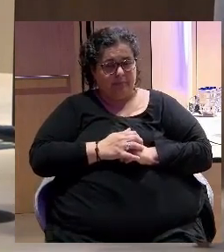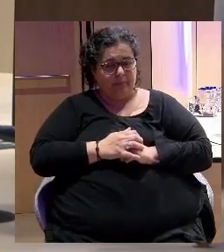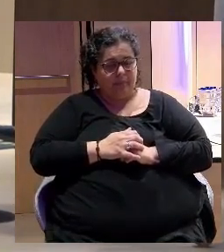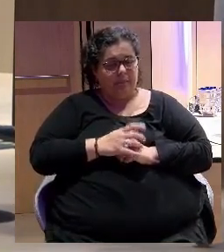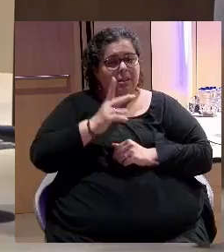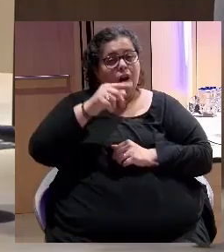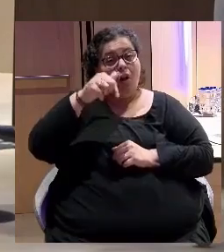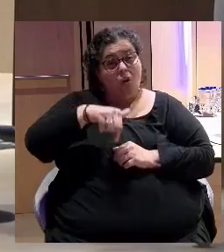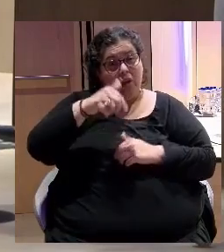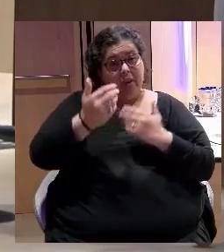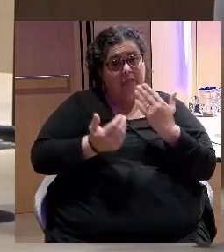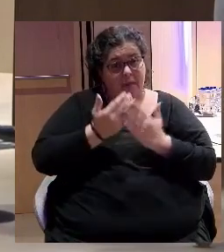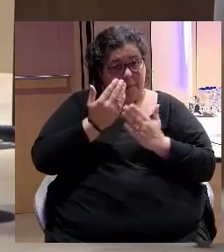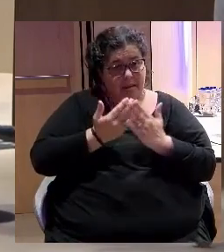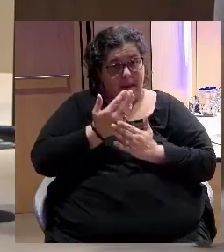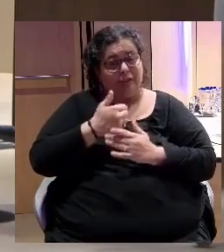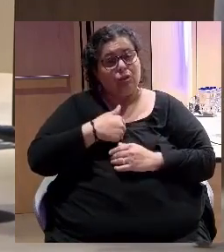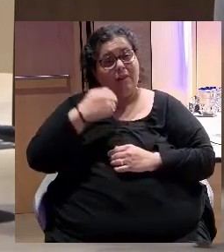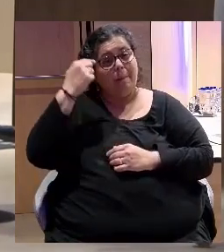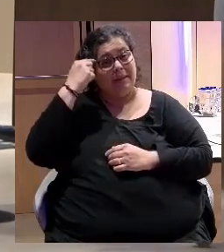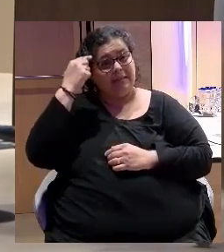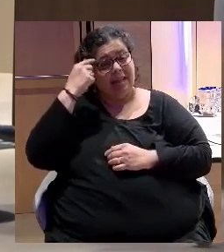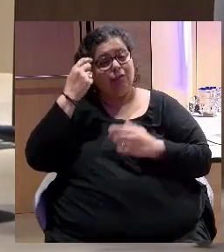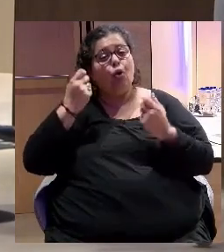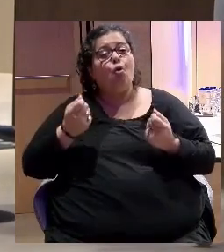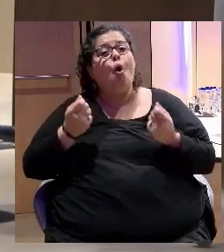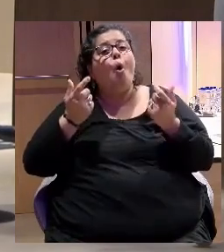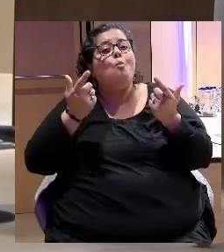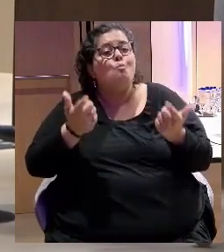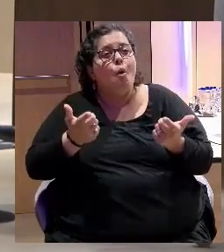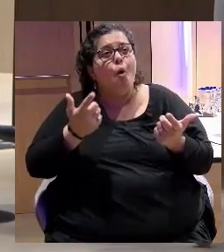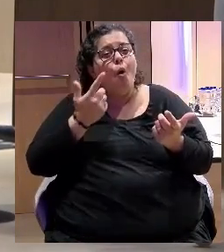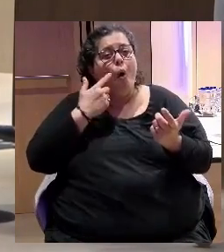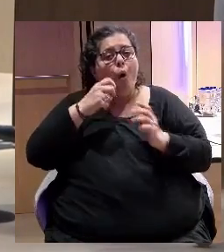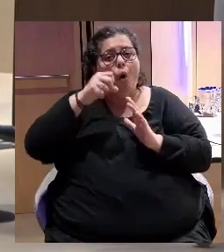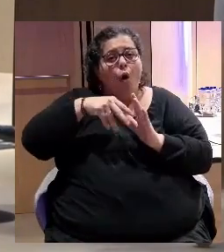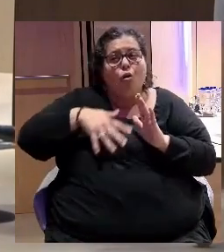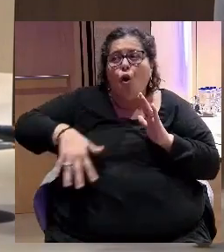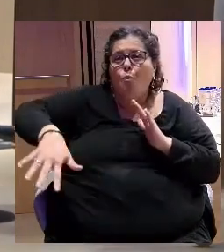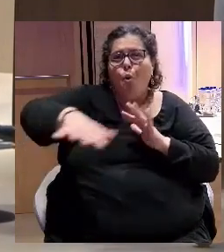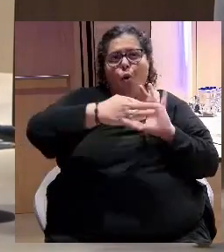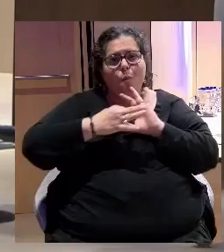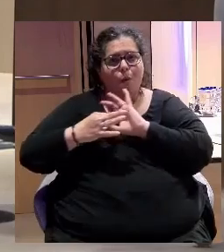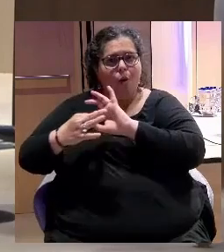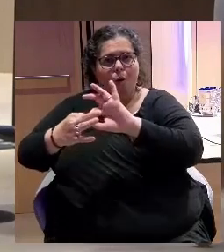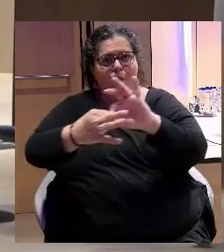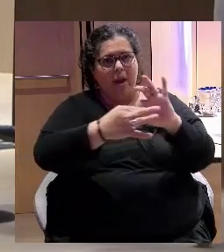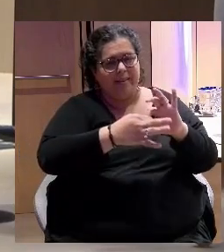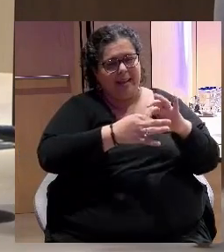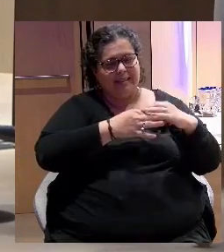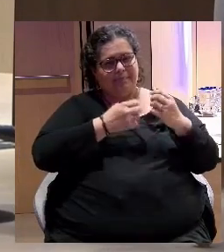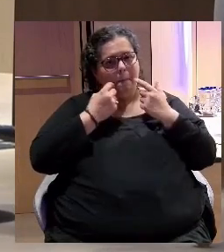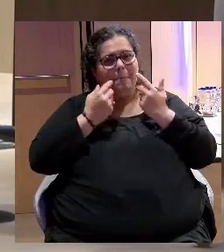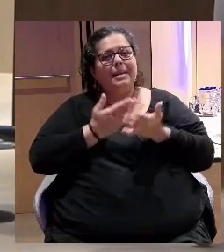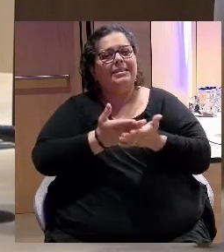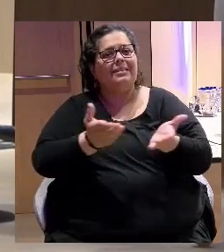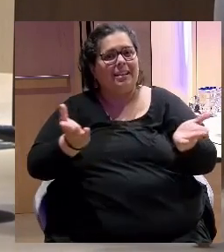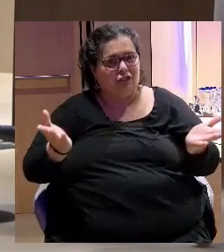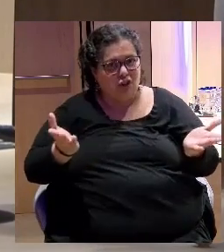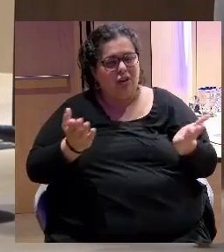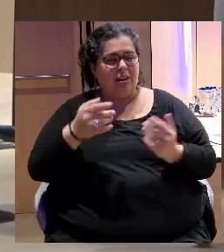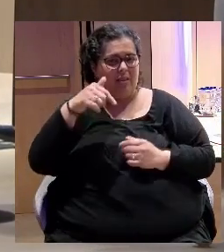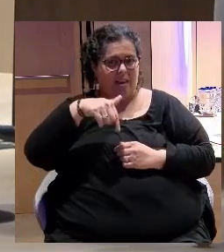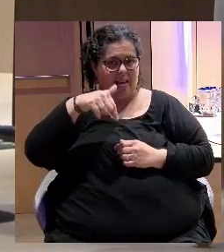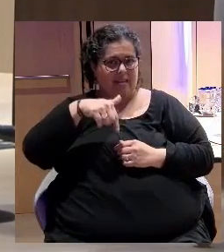Hoy de mañana estaba pensando justamente cómo darle un marco común a las presentaciones que venían en este